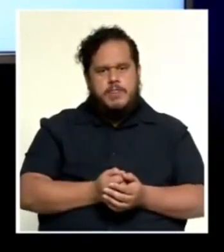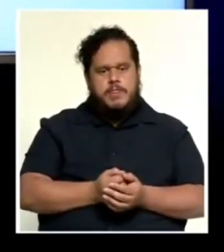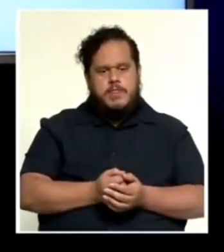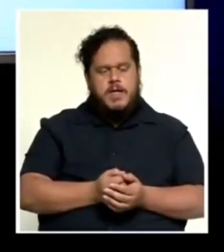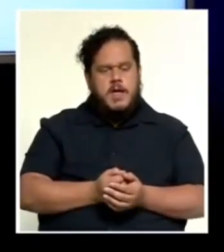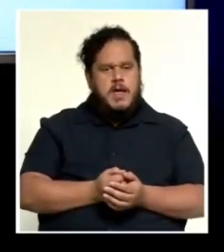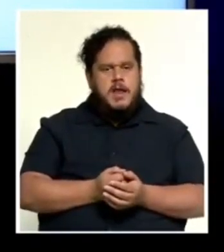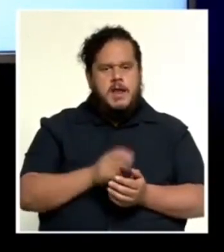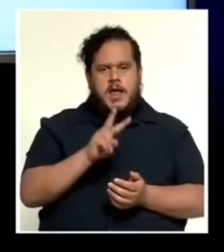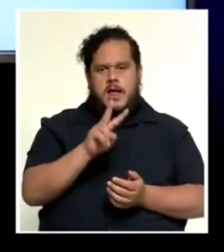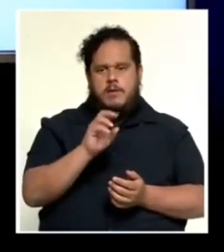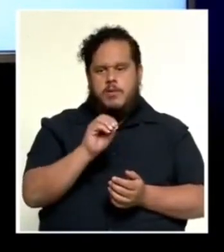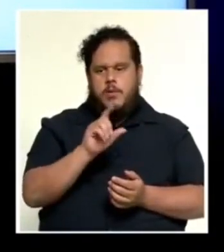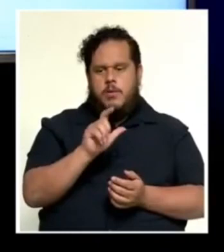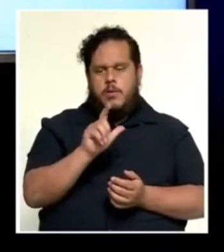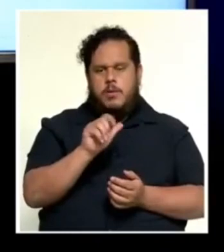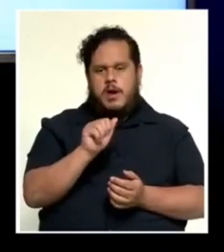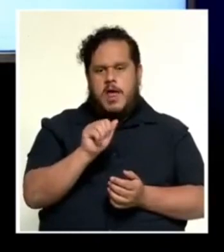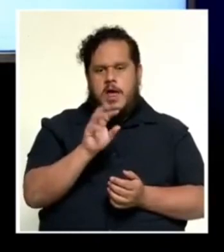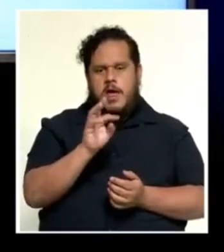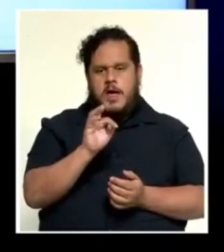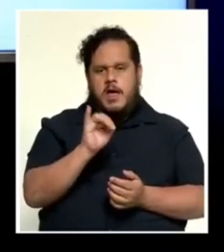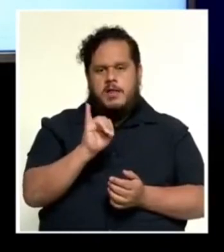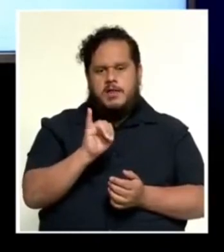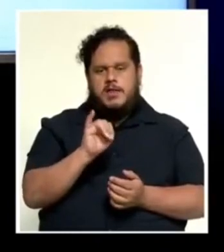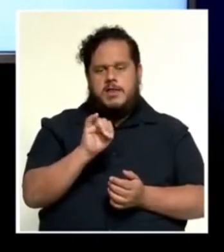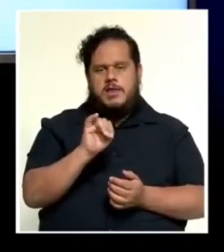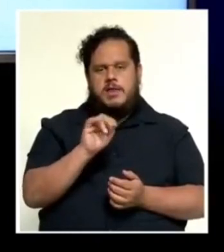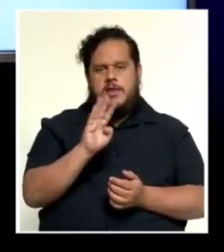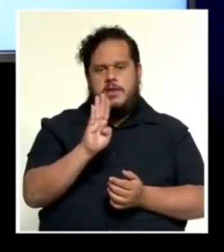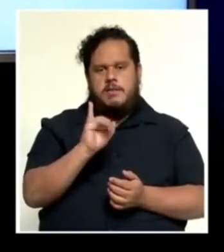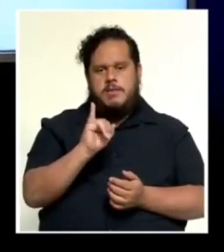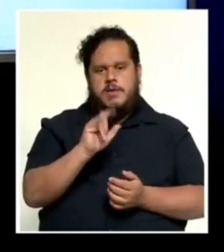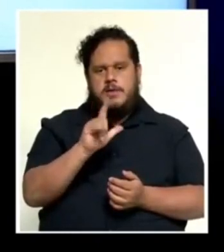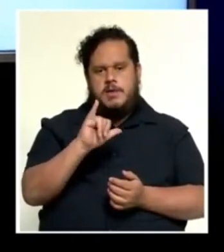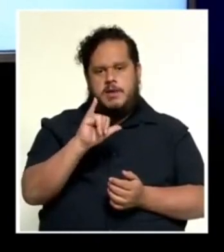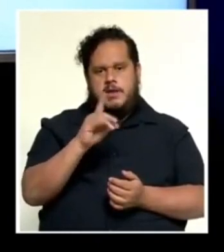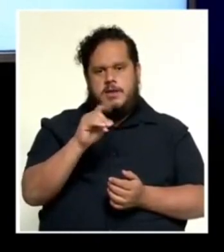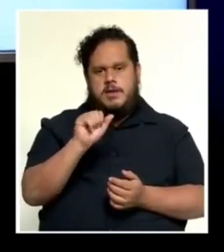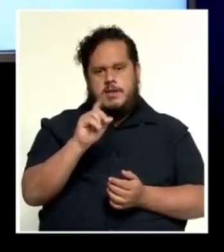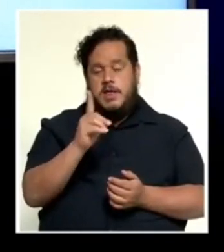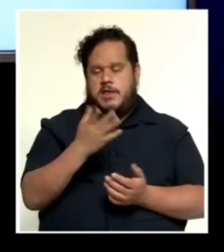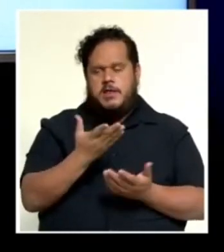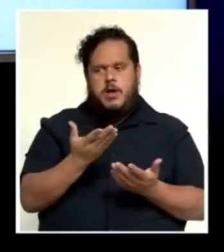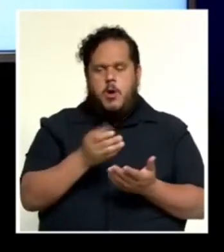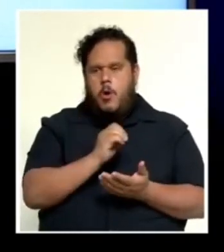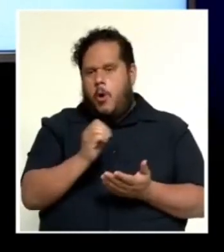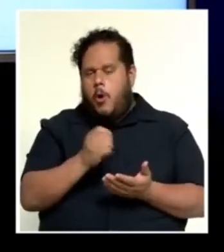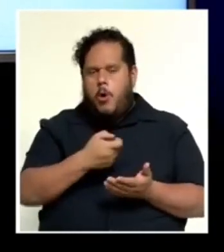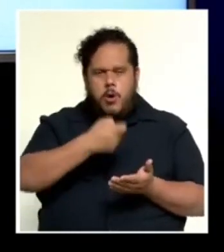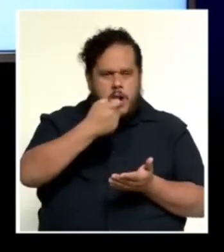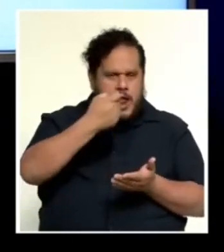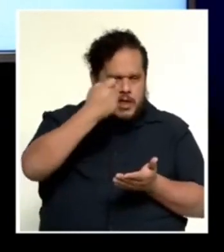La volatilidad, ¿verdad? Que la hemos mencionado como tal, también se puede leer como la dureza del